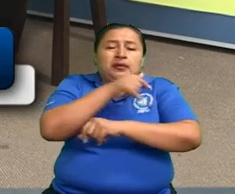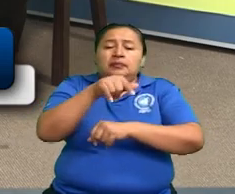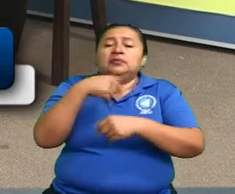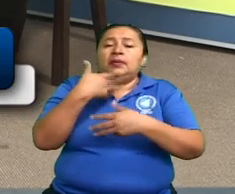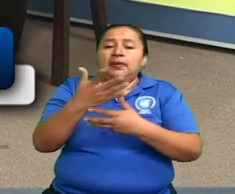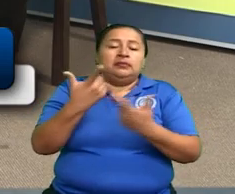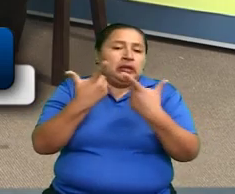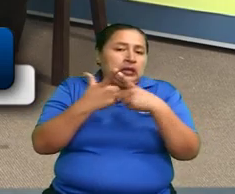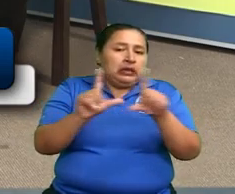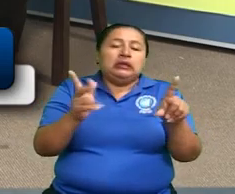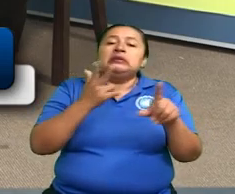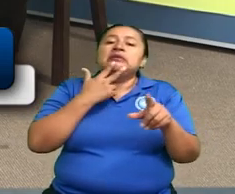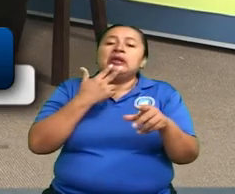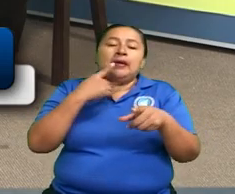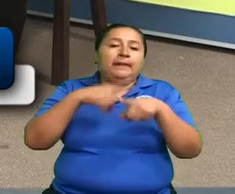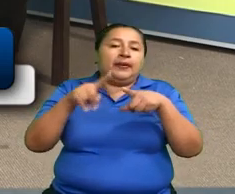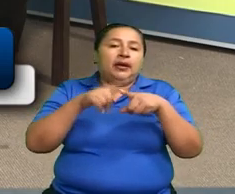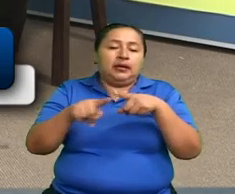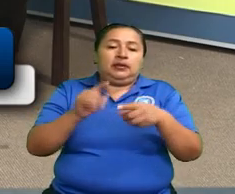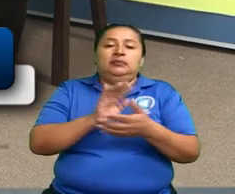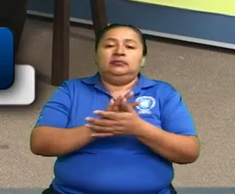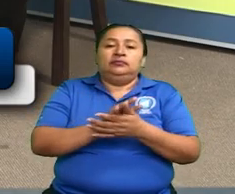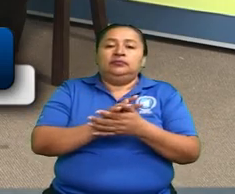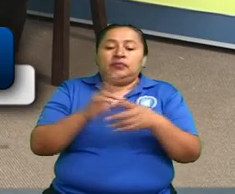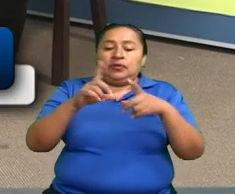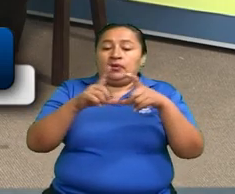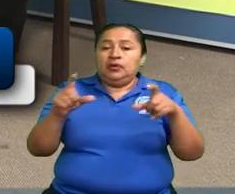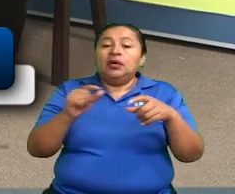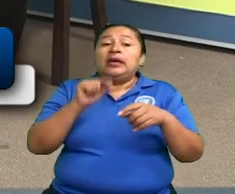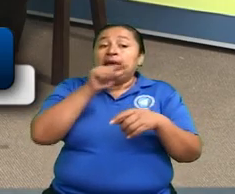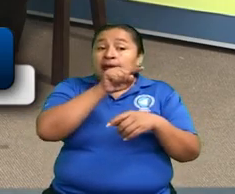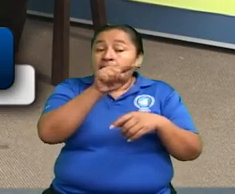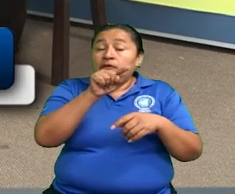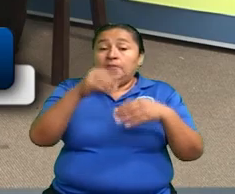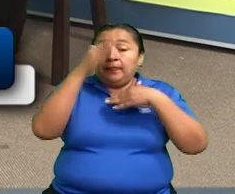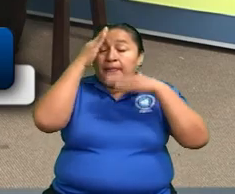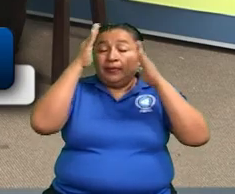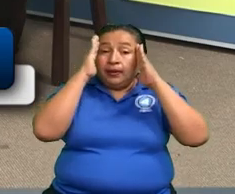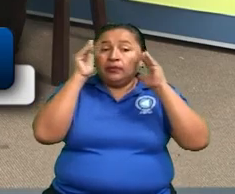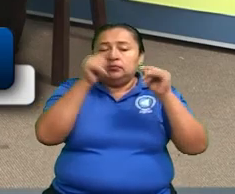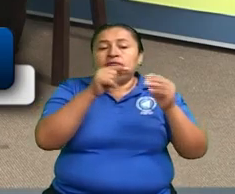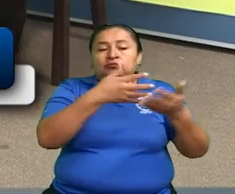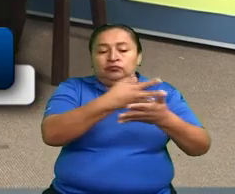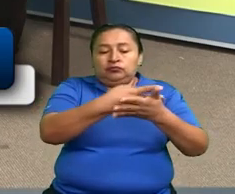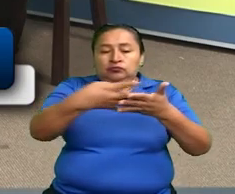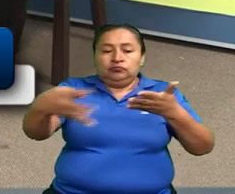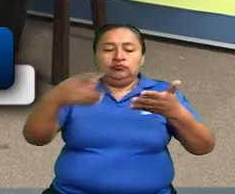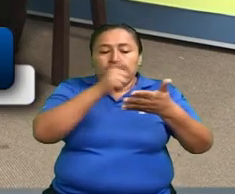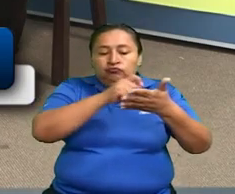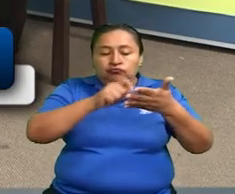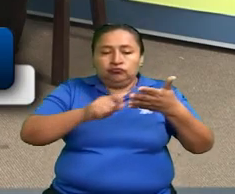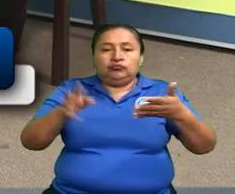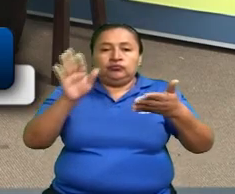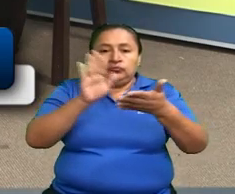de esta vacuna. Ellos generan un informe de toda la vacunación que ellos van aplicando. Y así